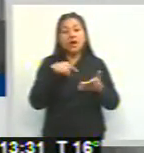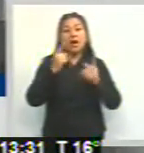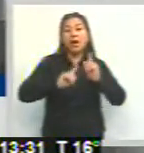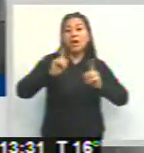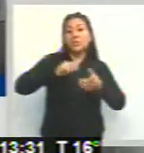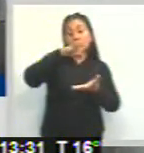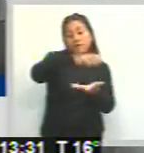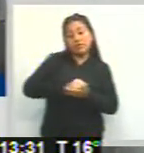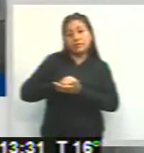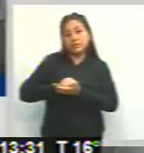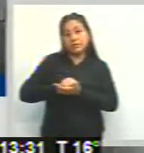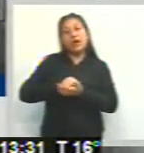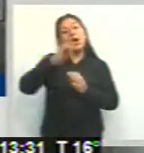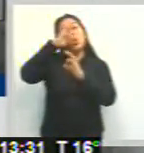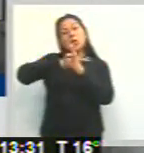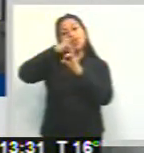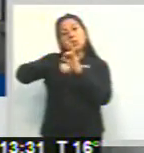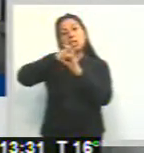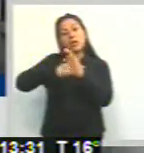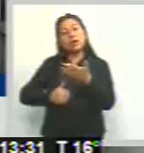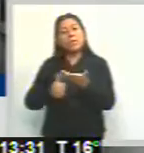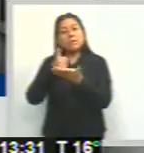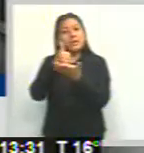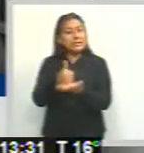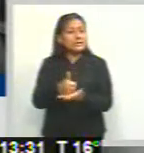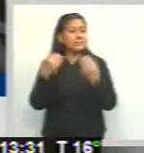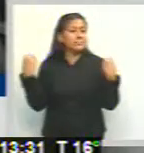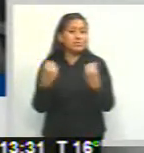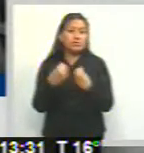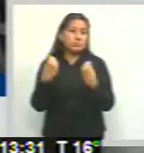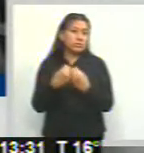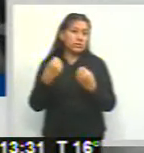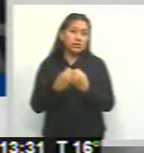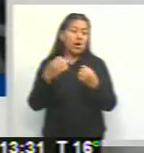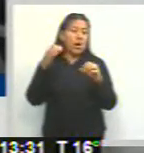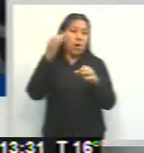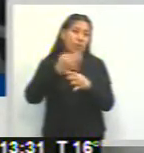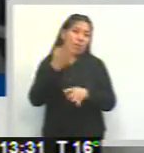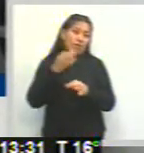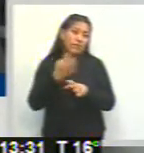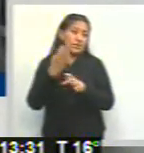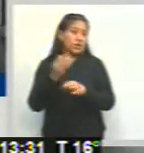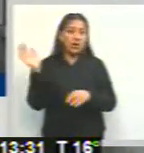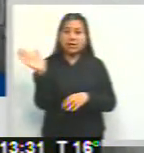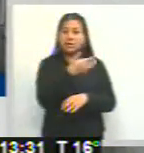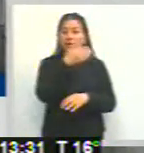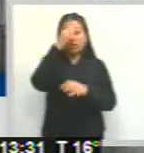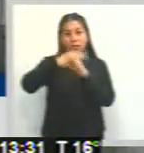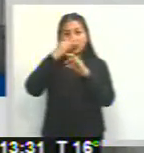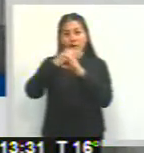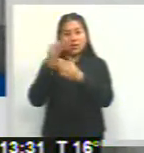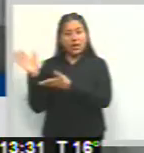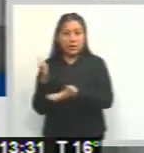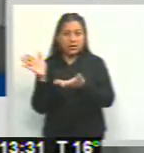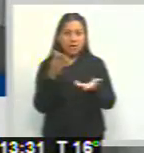reservadas. Los colegios participaron muchísimo, los profesores de todos los colegios, estimulando a